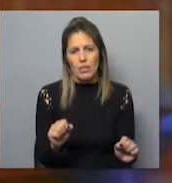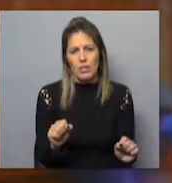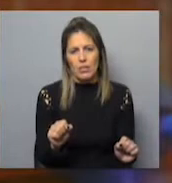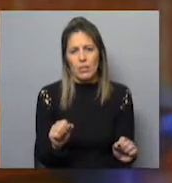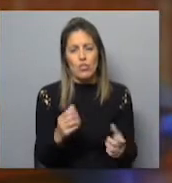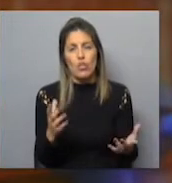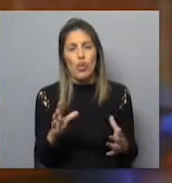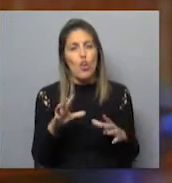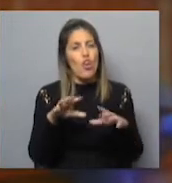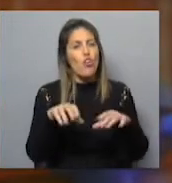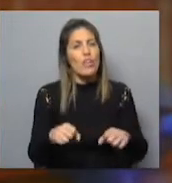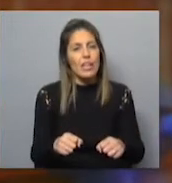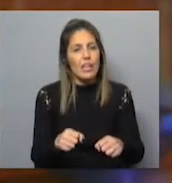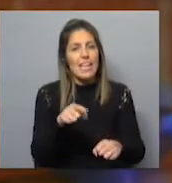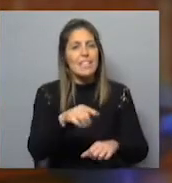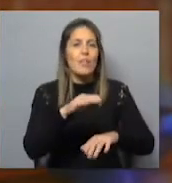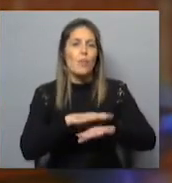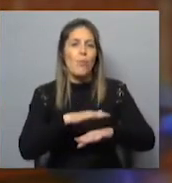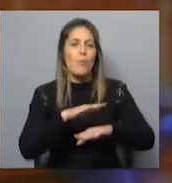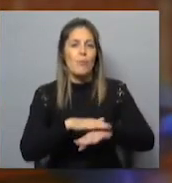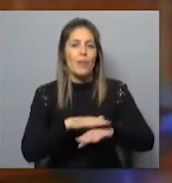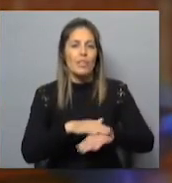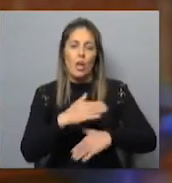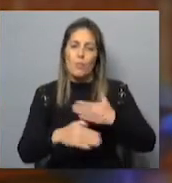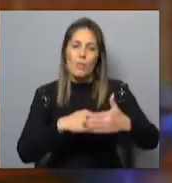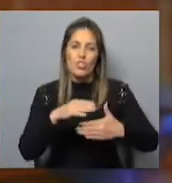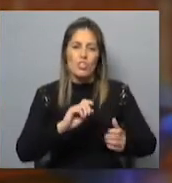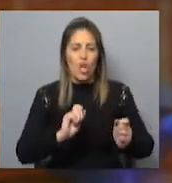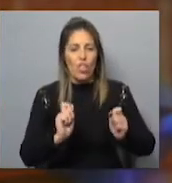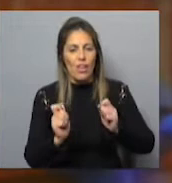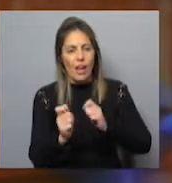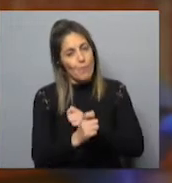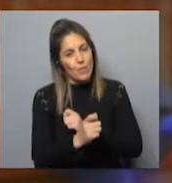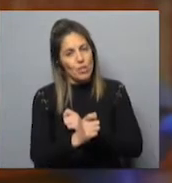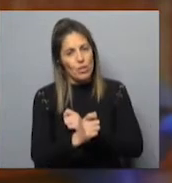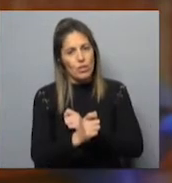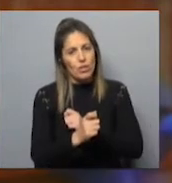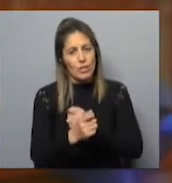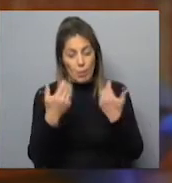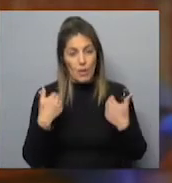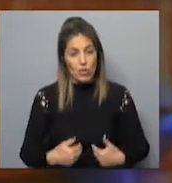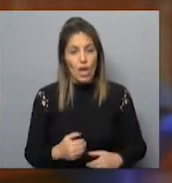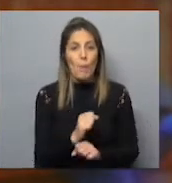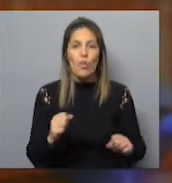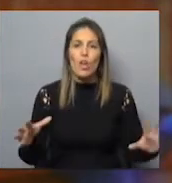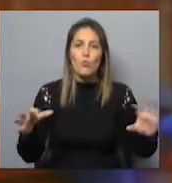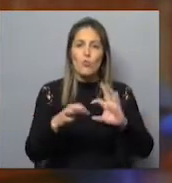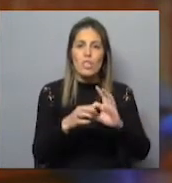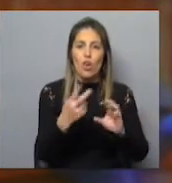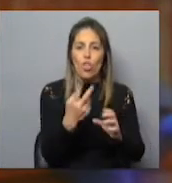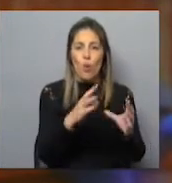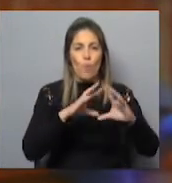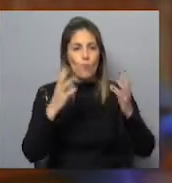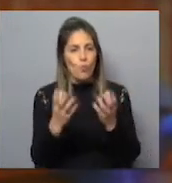no logré en ese momento en el proceso de transición poder unir esos dos mundos